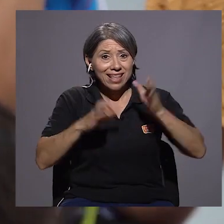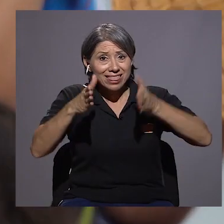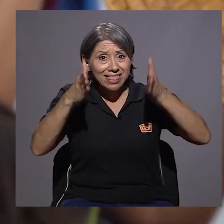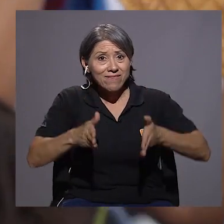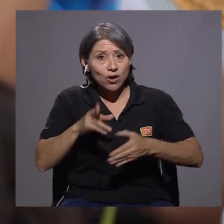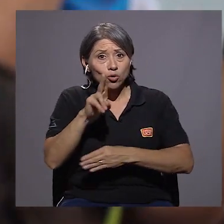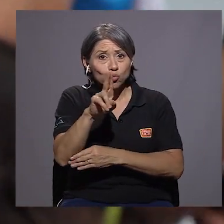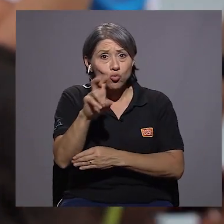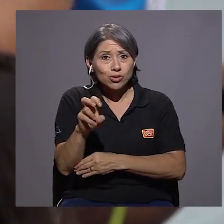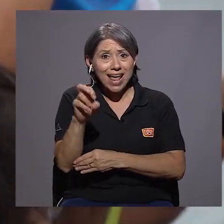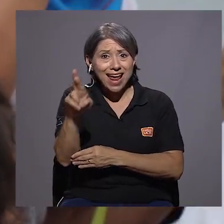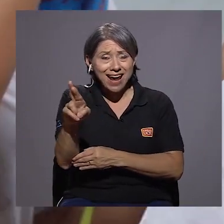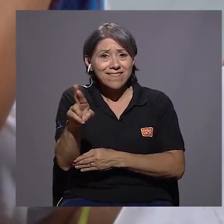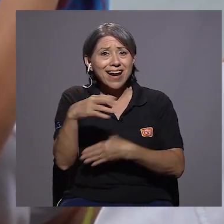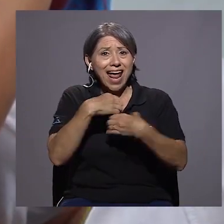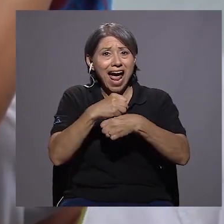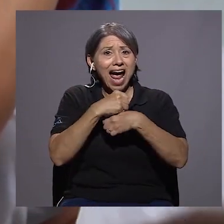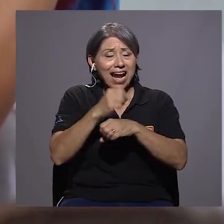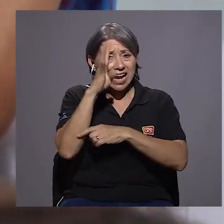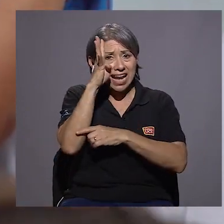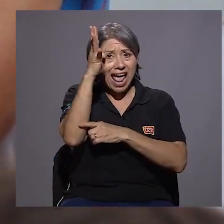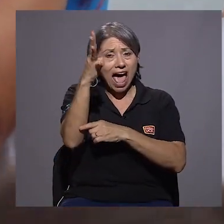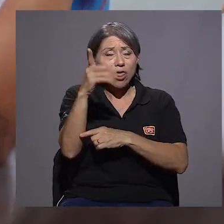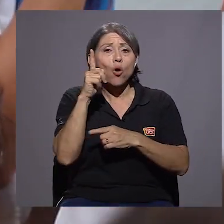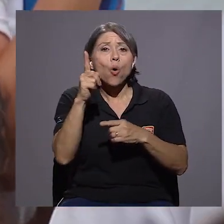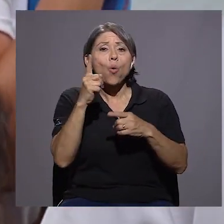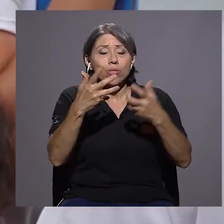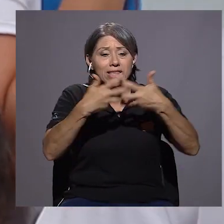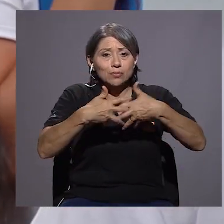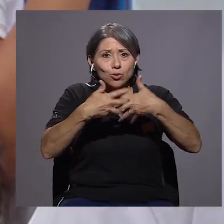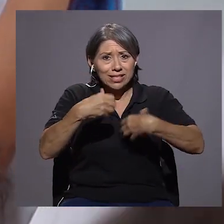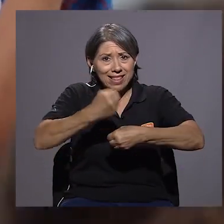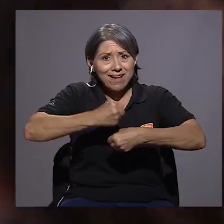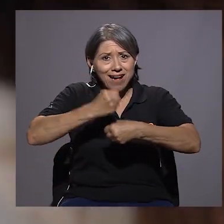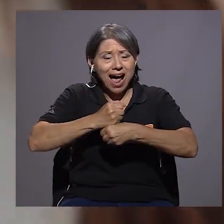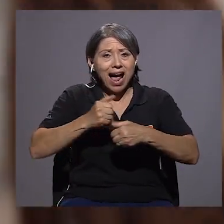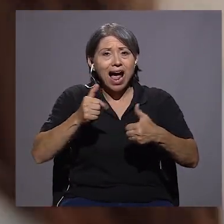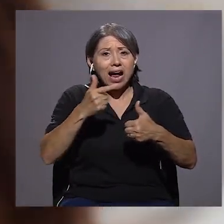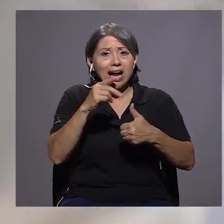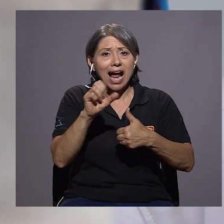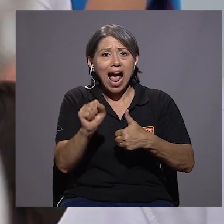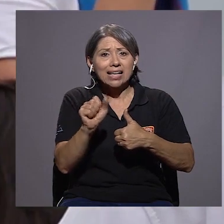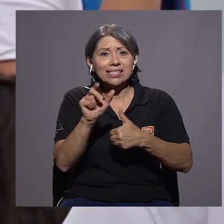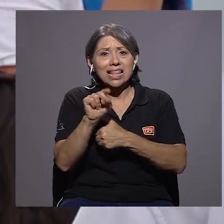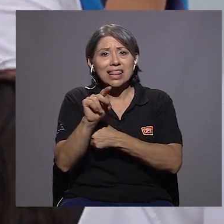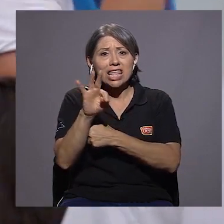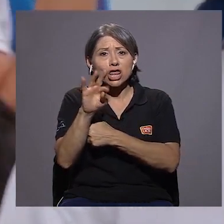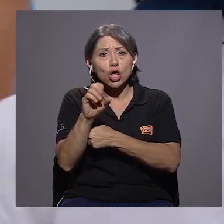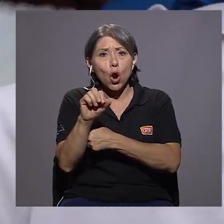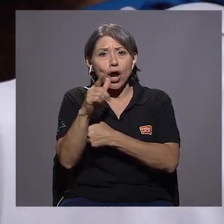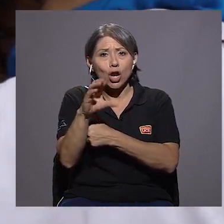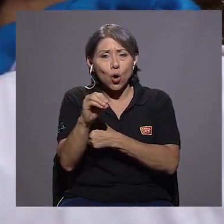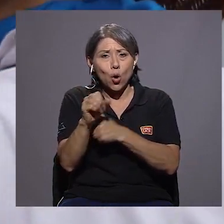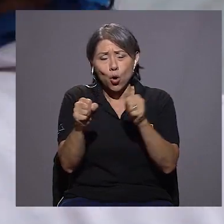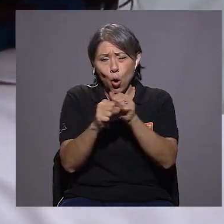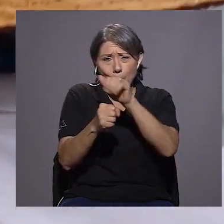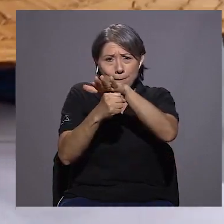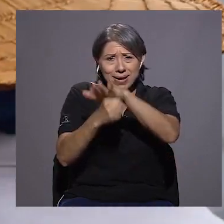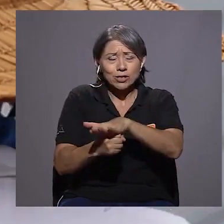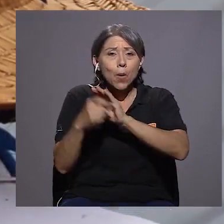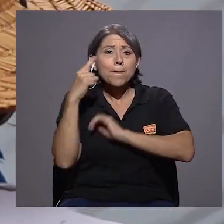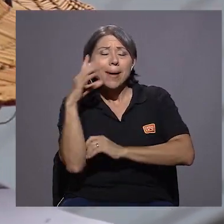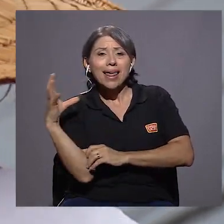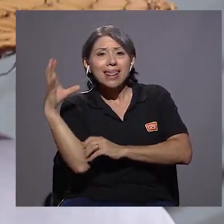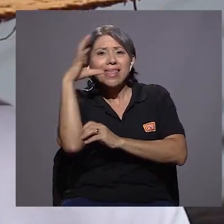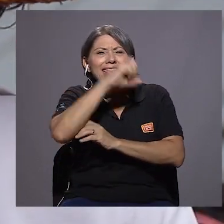Científicos de la UCR han creado un dispositivo primero a nivel internacional que trabaja con gas, nitrógeno bajo presión, y este es para